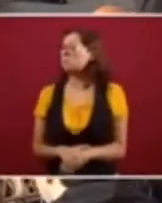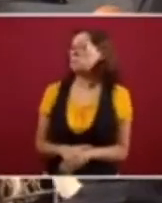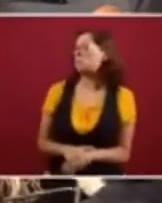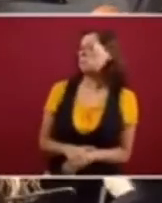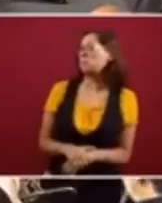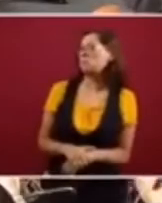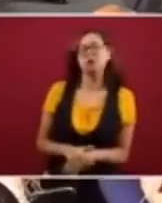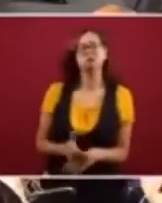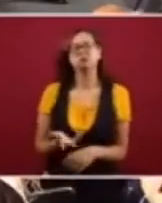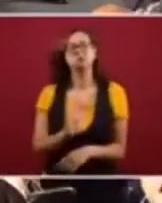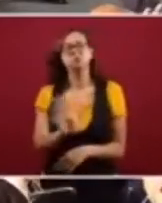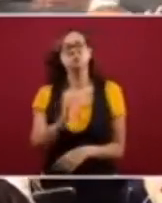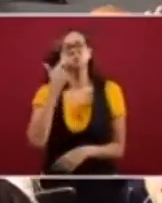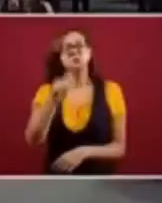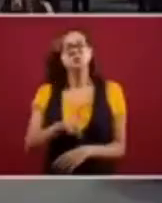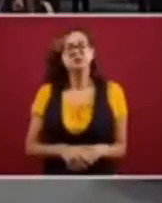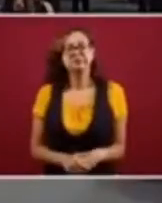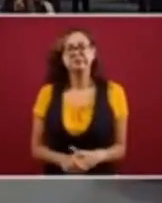que hacer